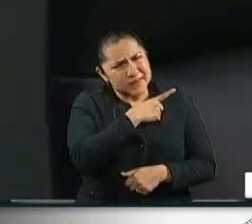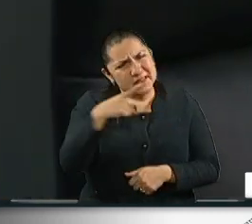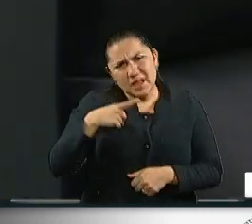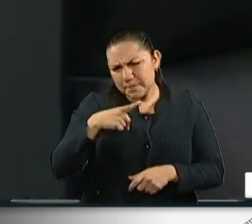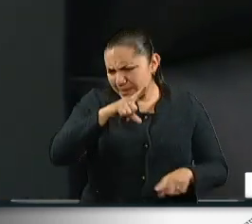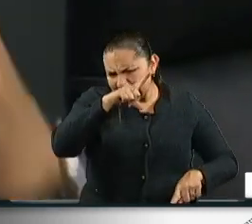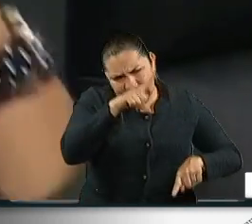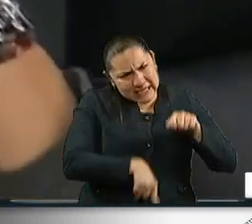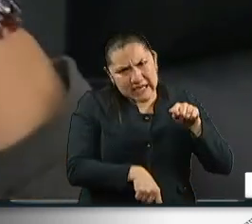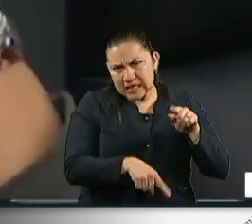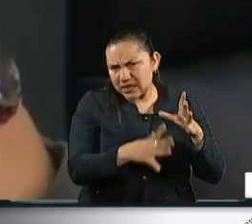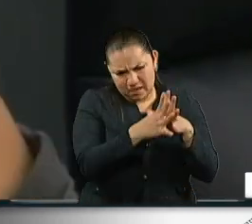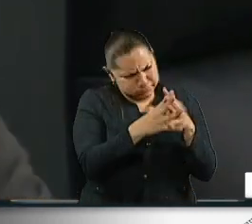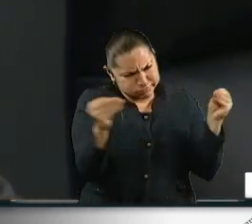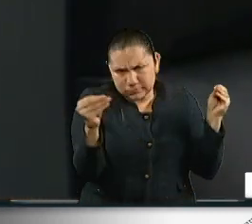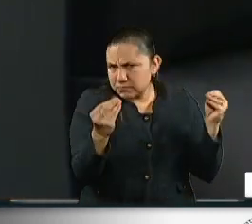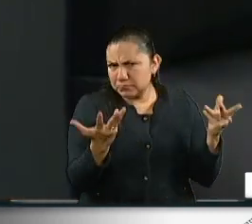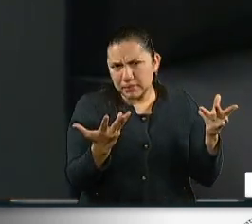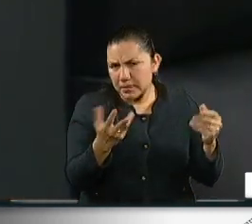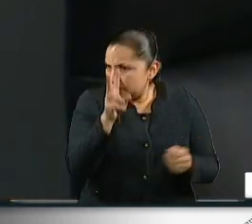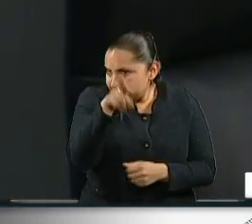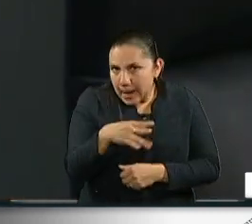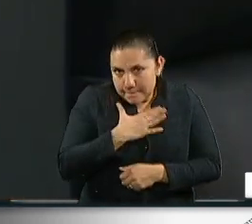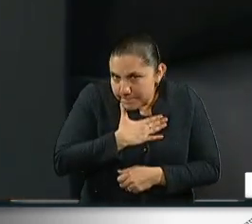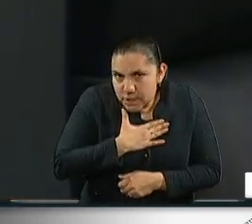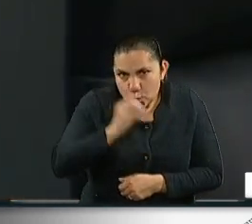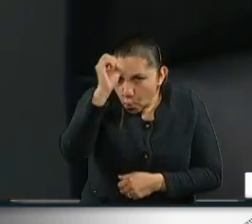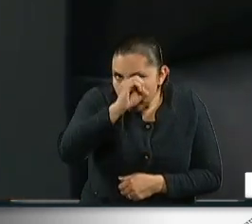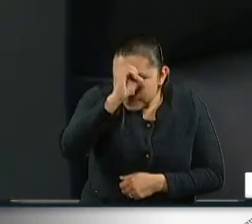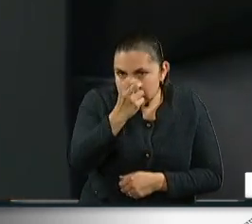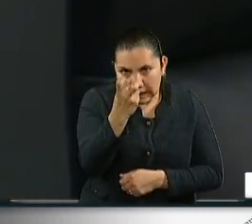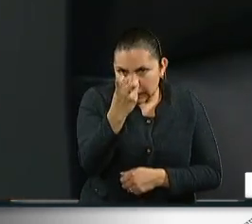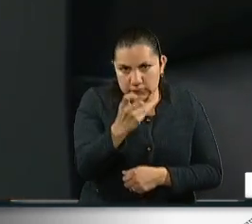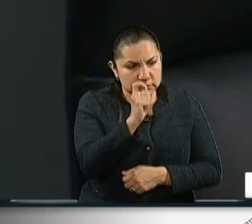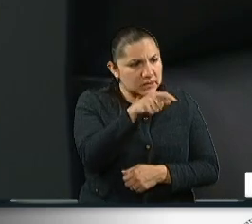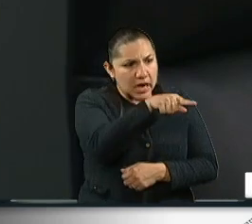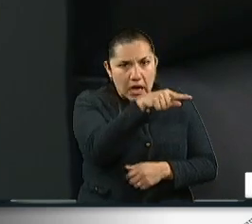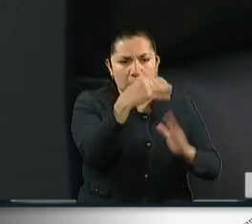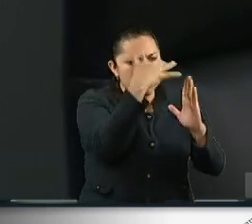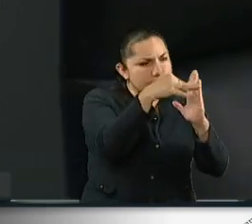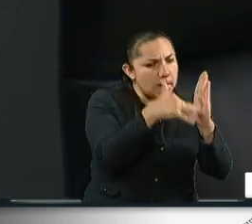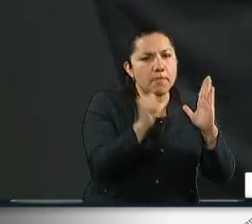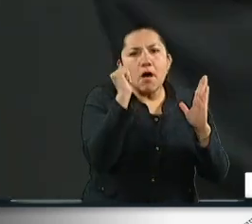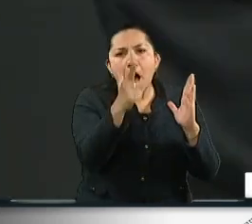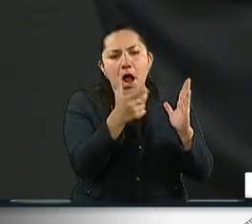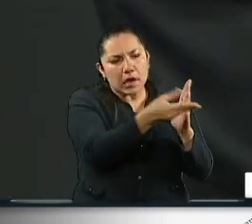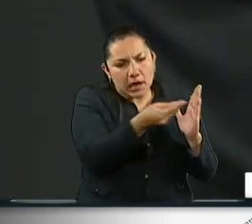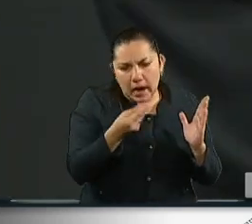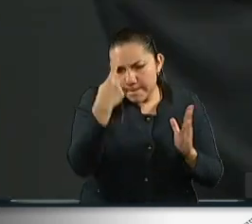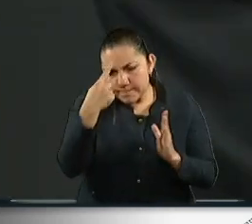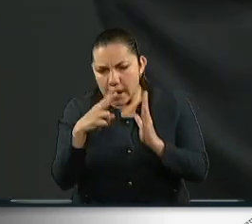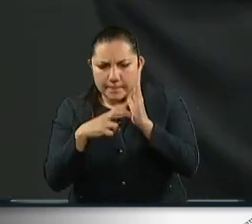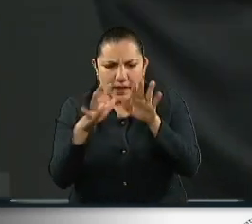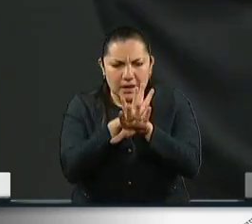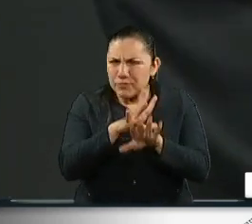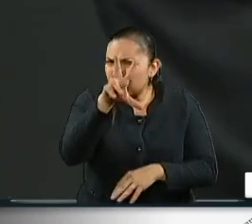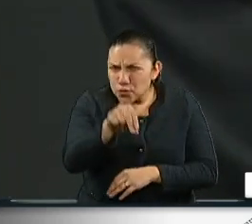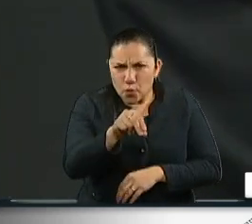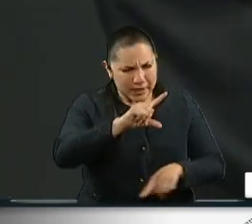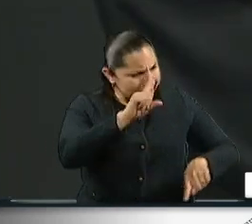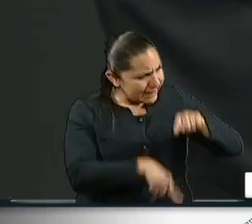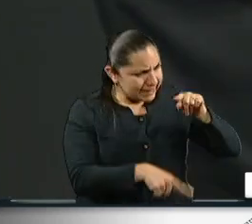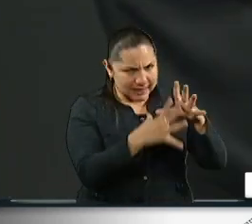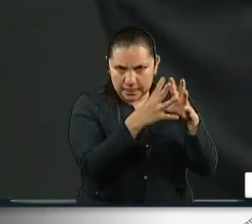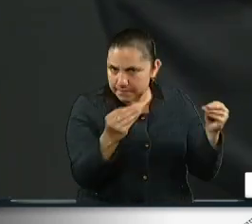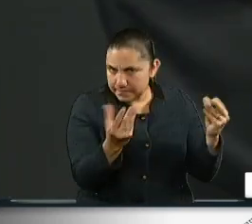Déjenme dar mi opinión matarla eliminarla Que no quede la menor posibilidad de que alguien la pueda rescatar Pues estamos matando la de nuevo